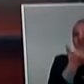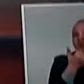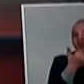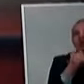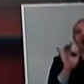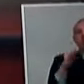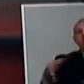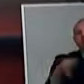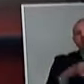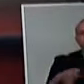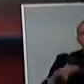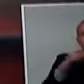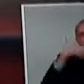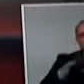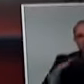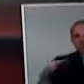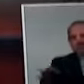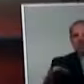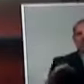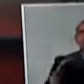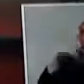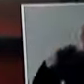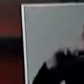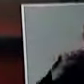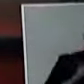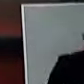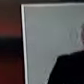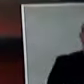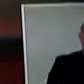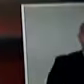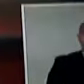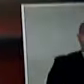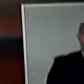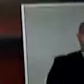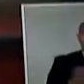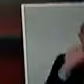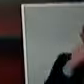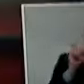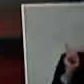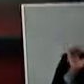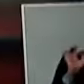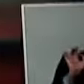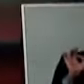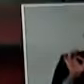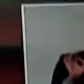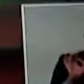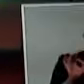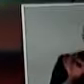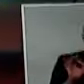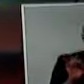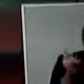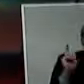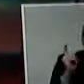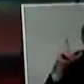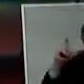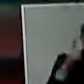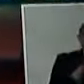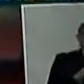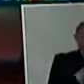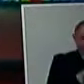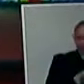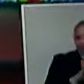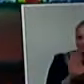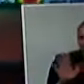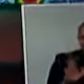Artemisa como de la provincia de Pinar del Río. Y bueno, aquí tenemos la última imagen y observamos algunas cosas que